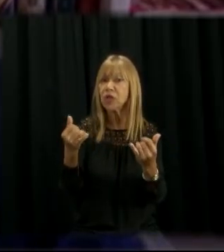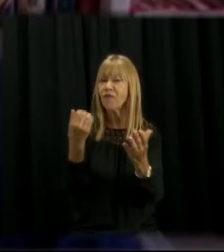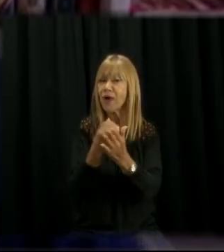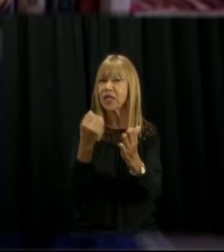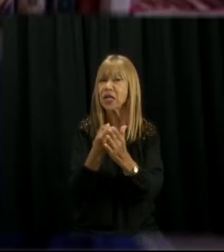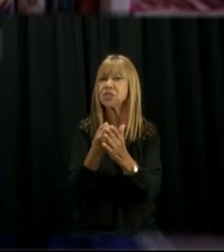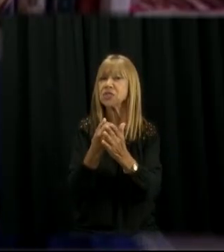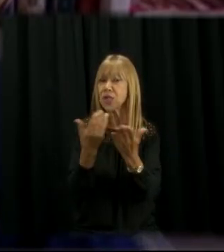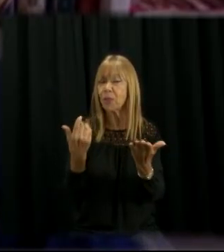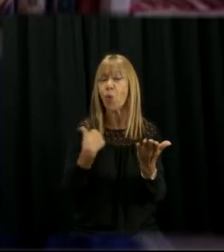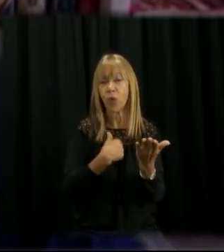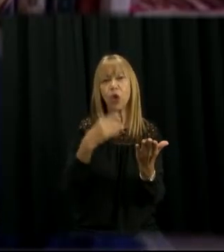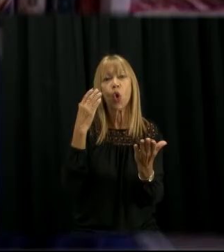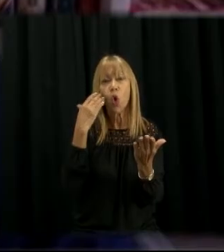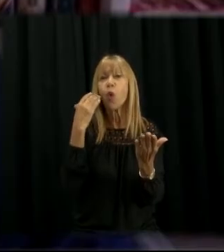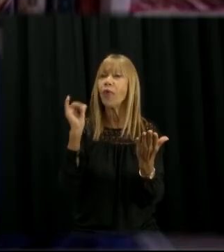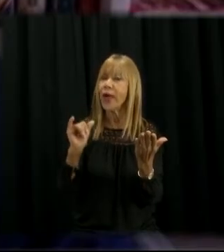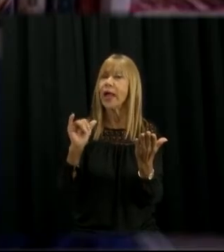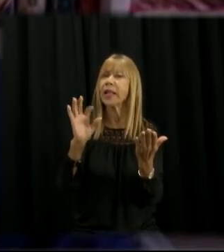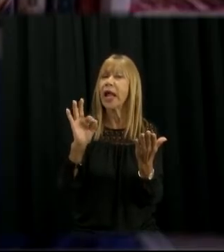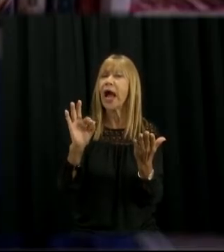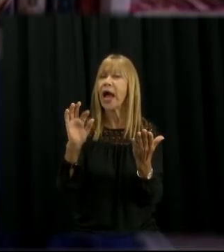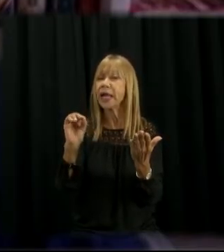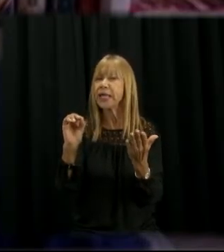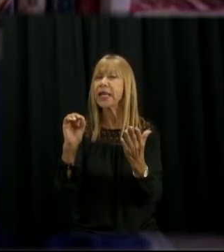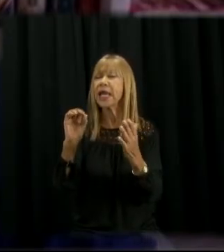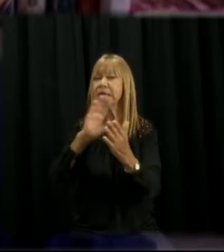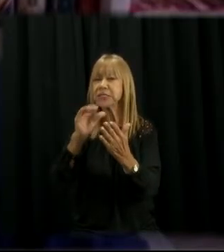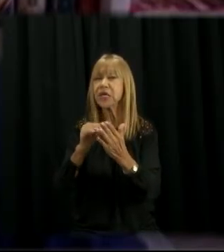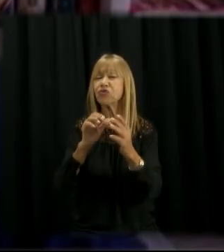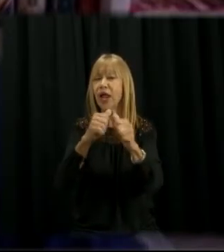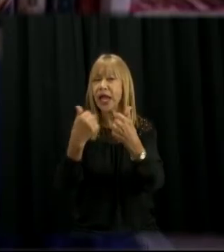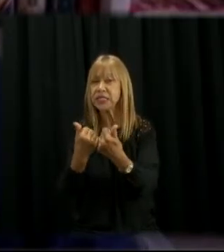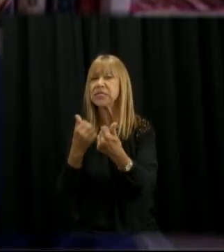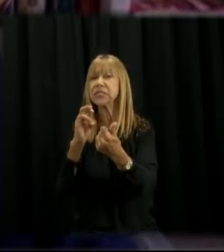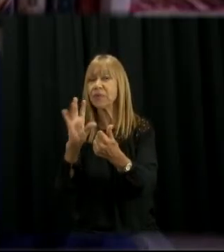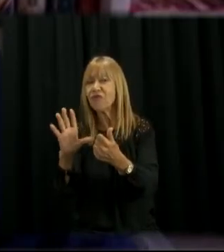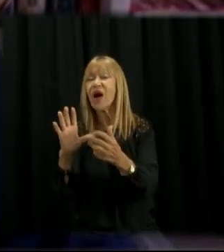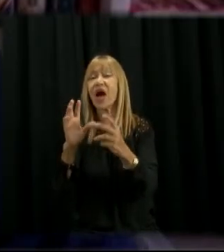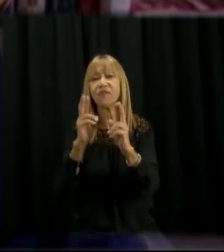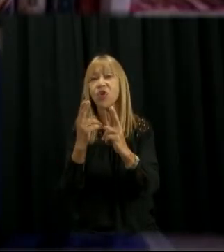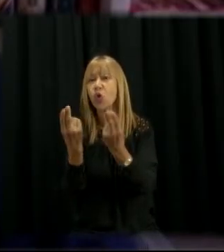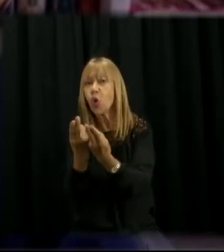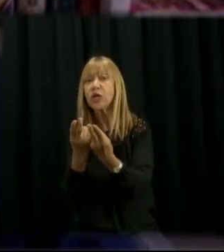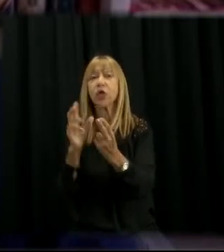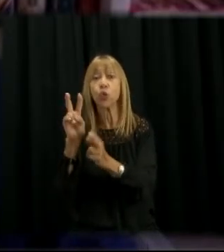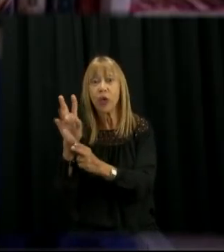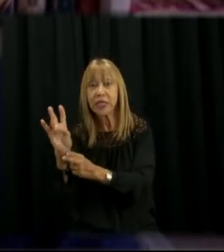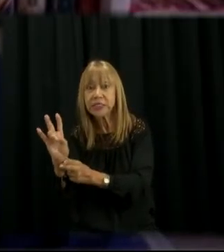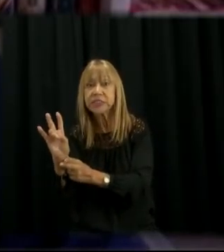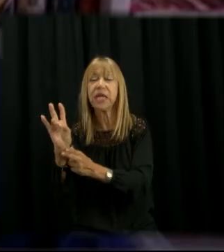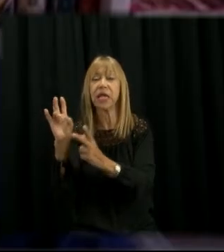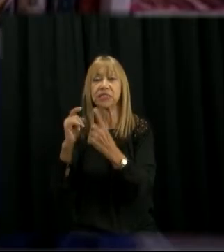emitir estados financieros auditados. Sabemos que son 90 agencias centrales, 75